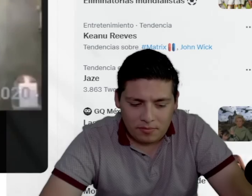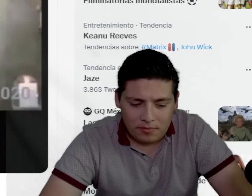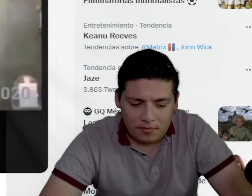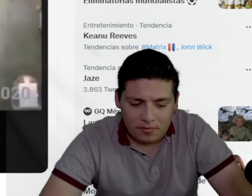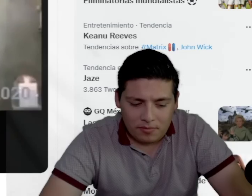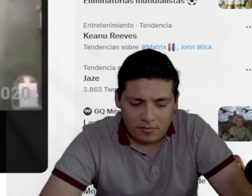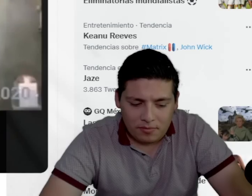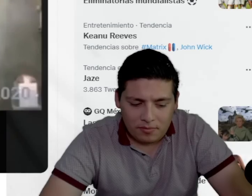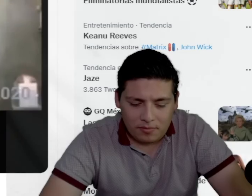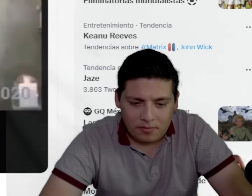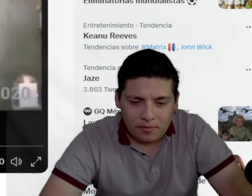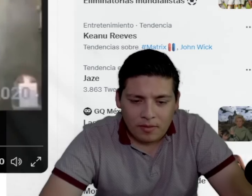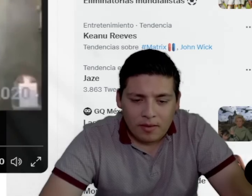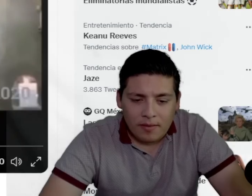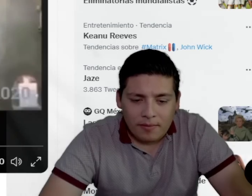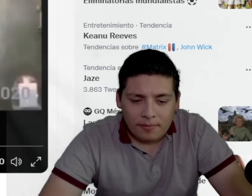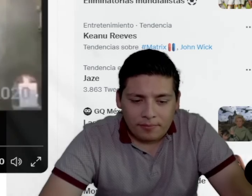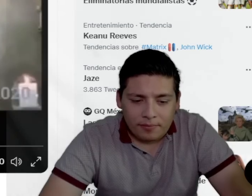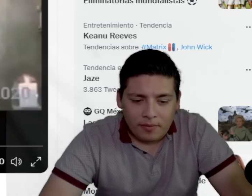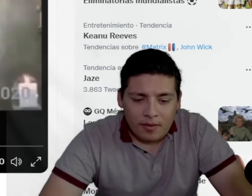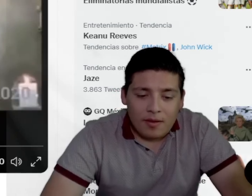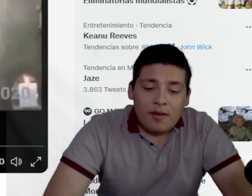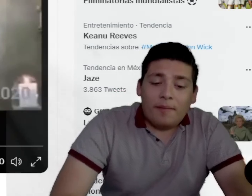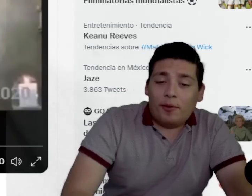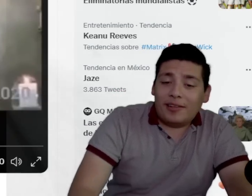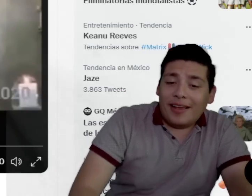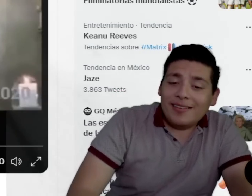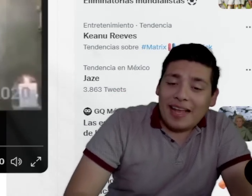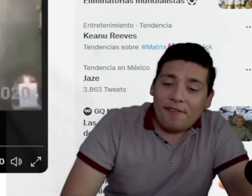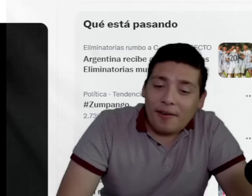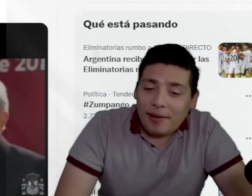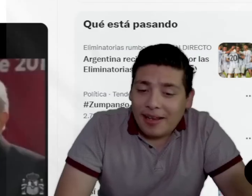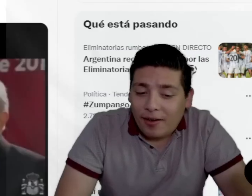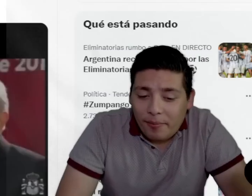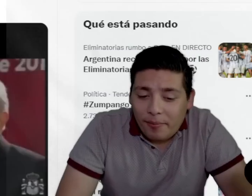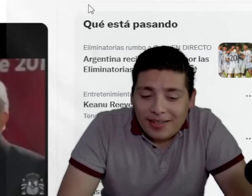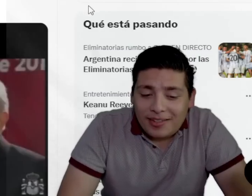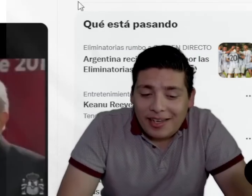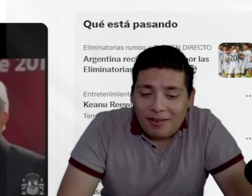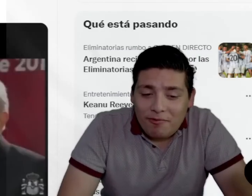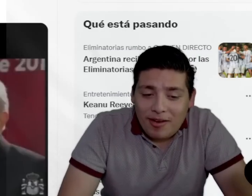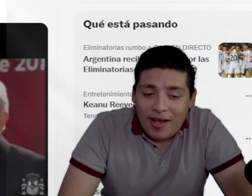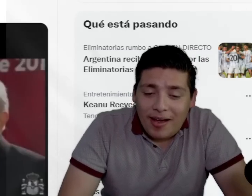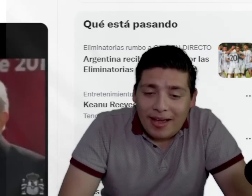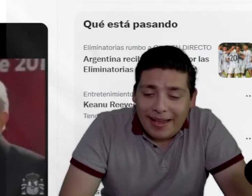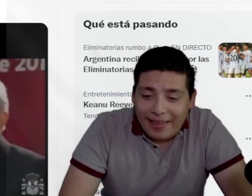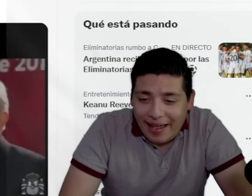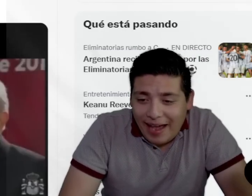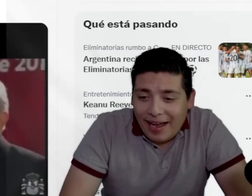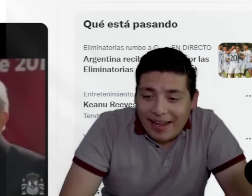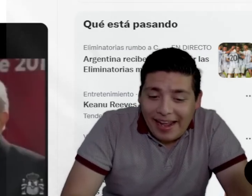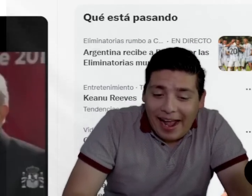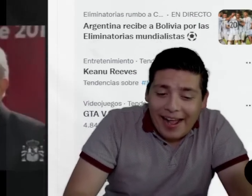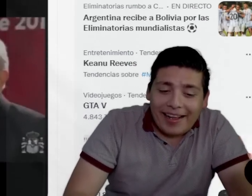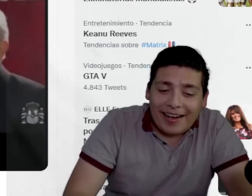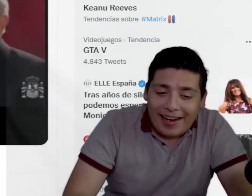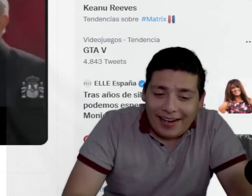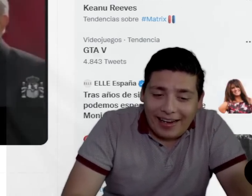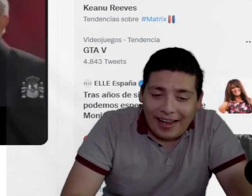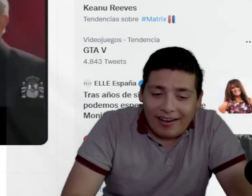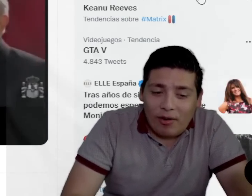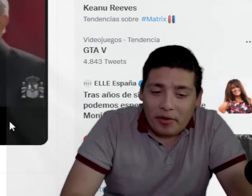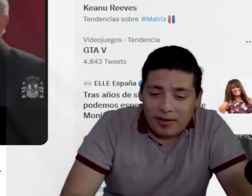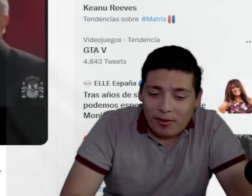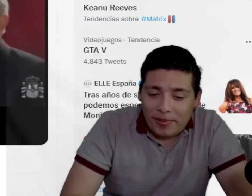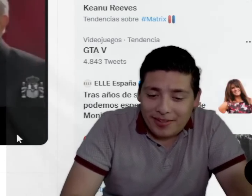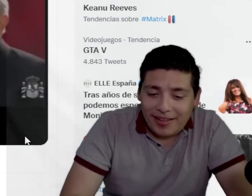Entre buenos y malos, ricos y pobres. Pues ahí está, familia, nomás dense una idea. Y hay que